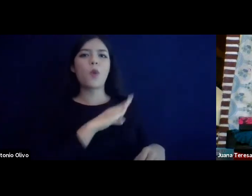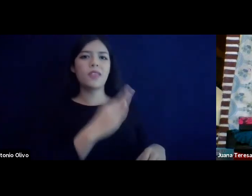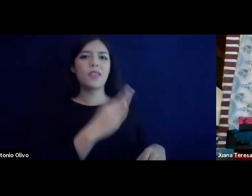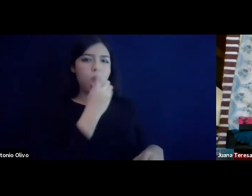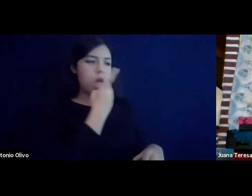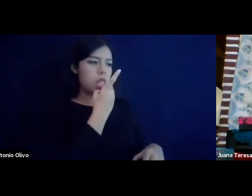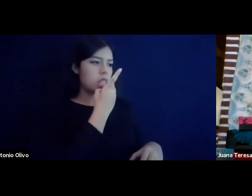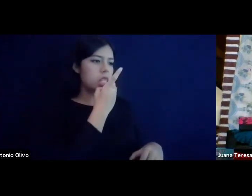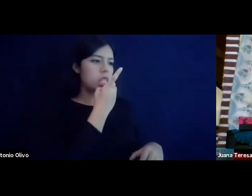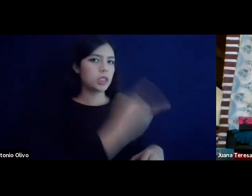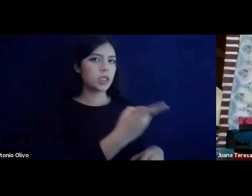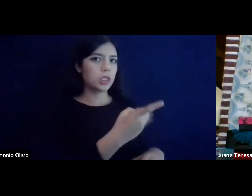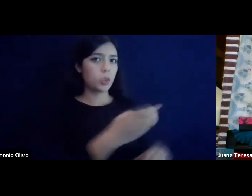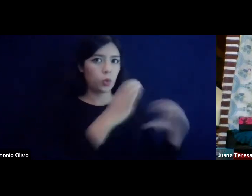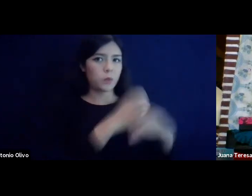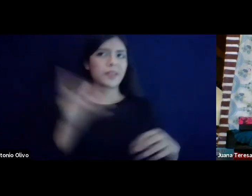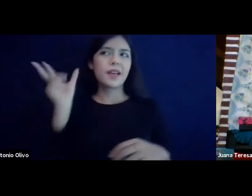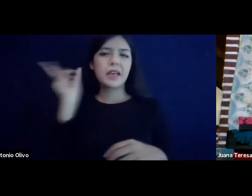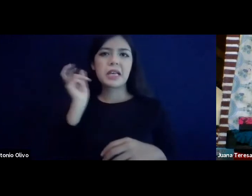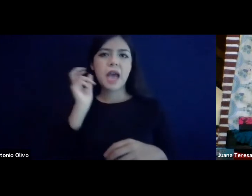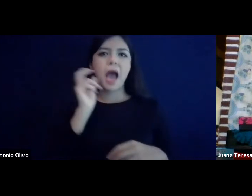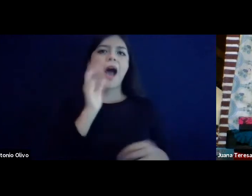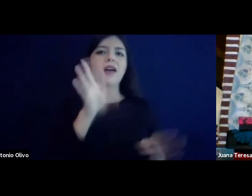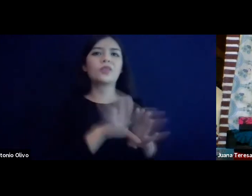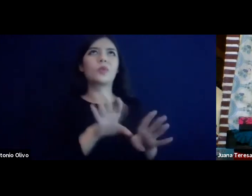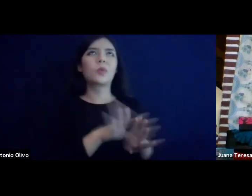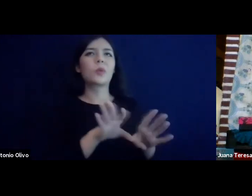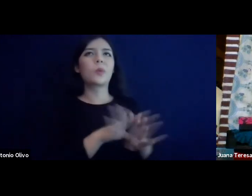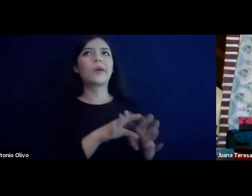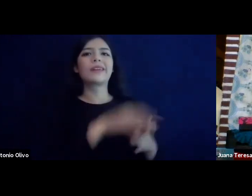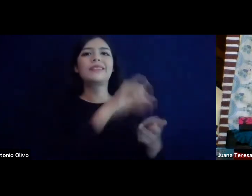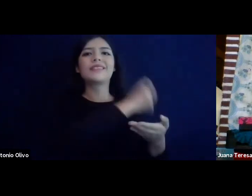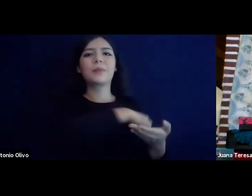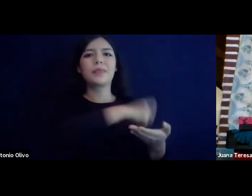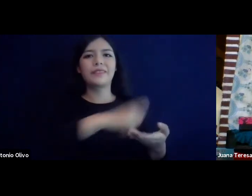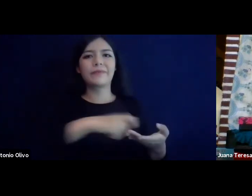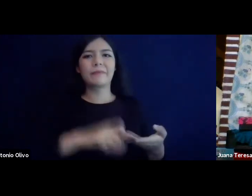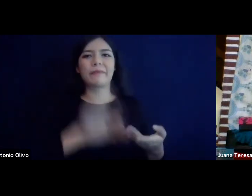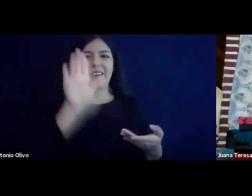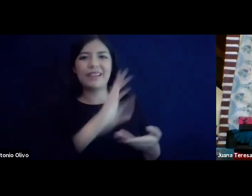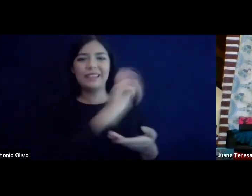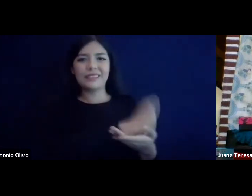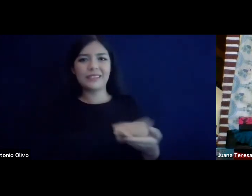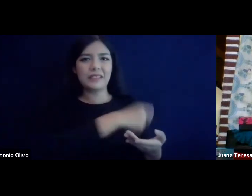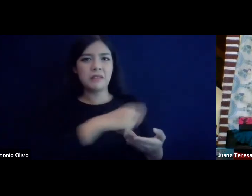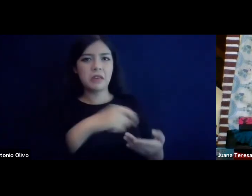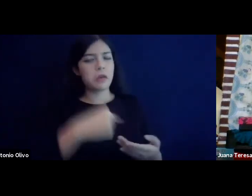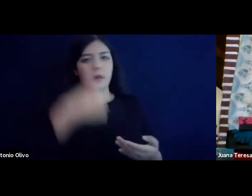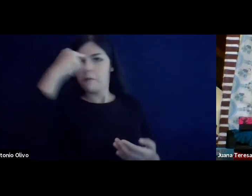ir implementando. Realmente no he sentido como docente que